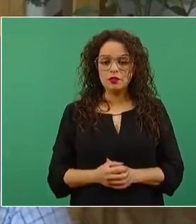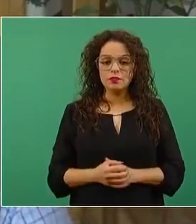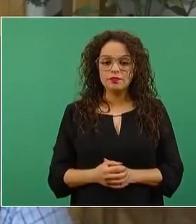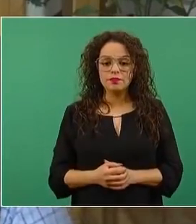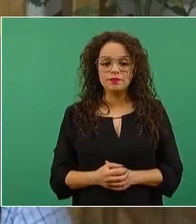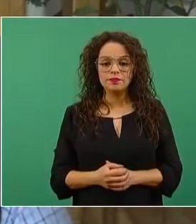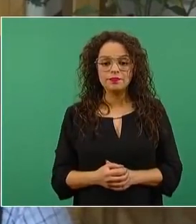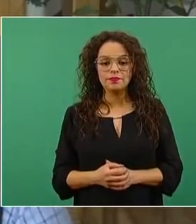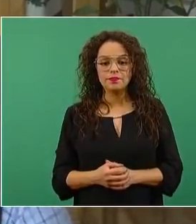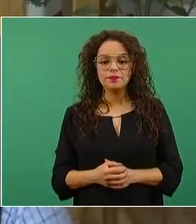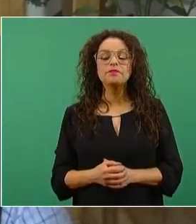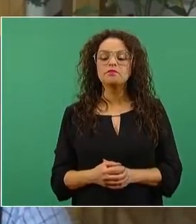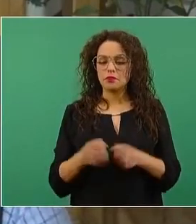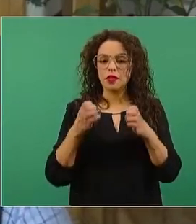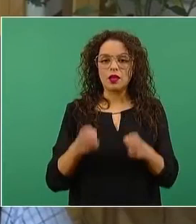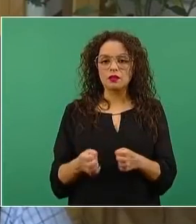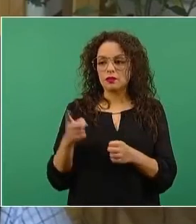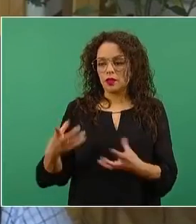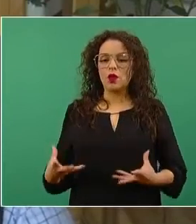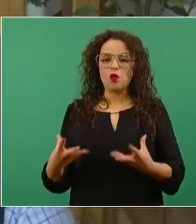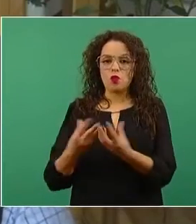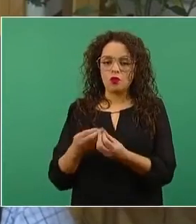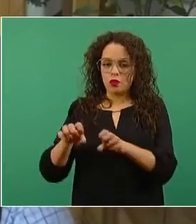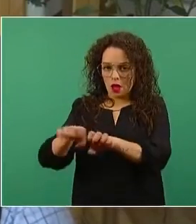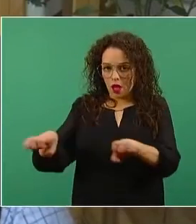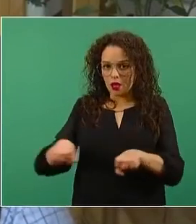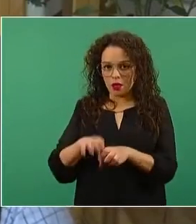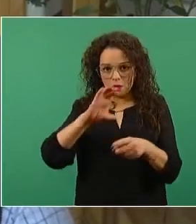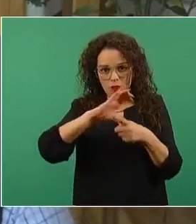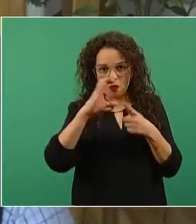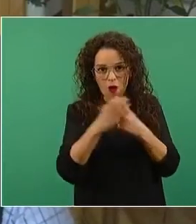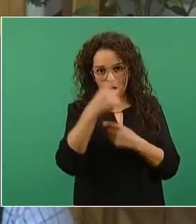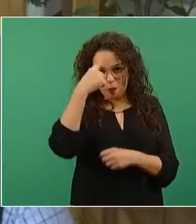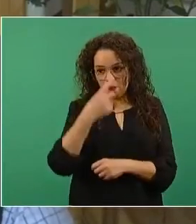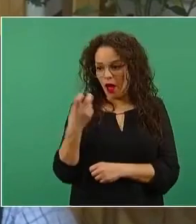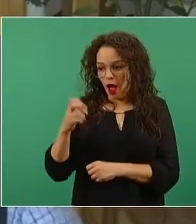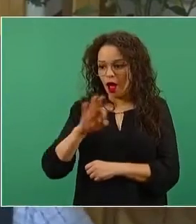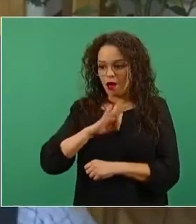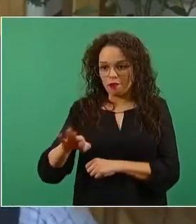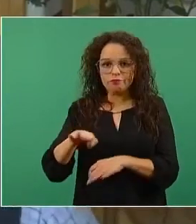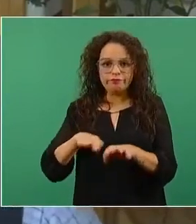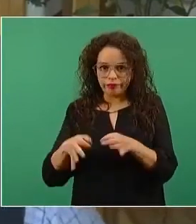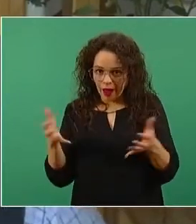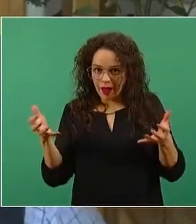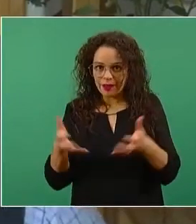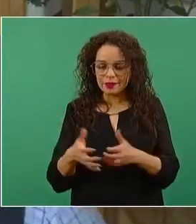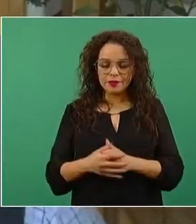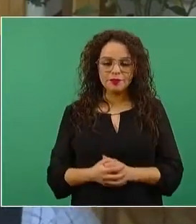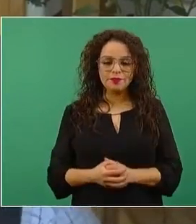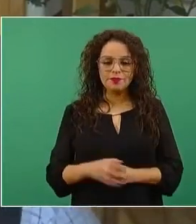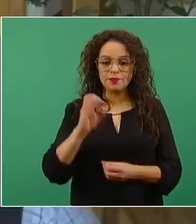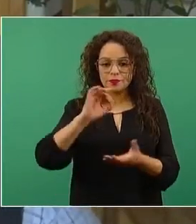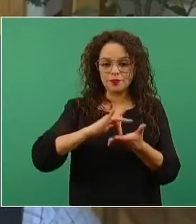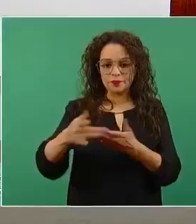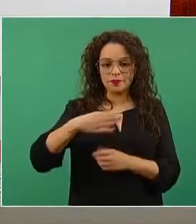están obviamente integrados en este comité llevando a cabo este trabajo. Muy bien, muchas gracias. Buenas noches a